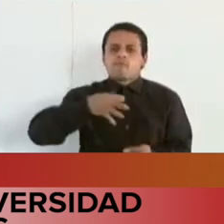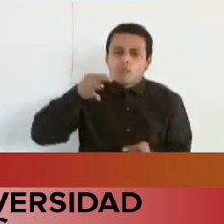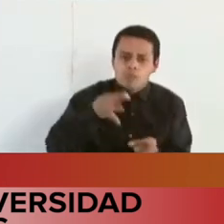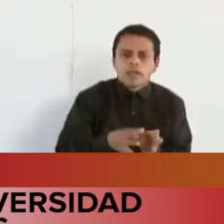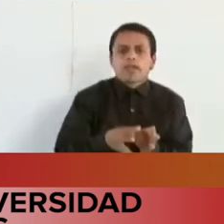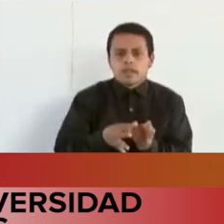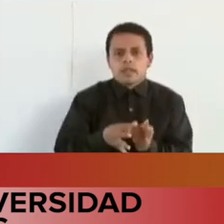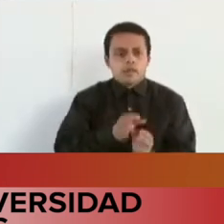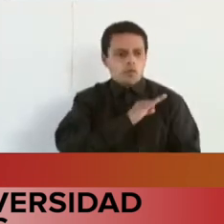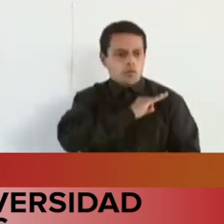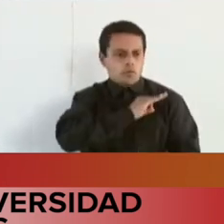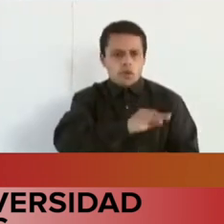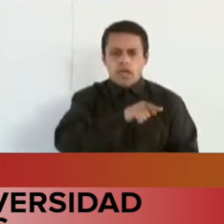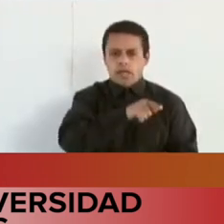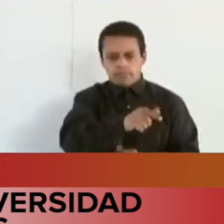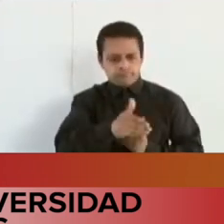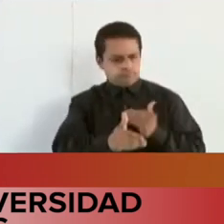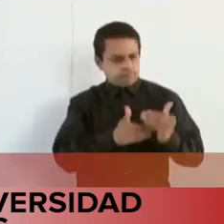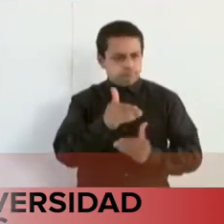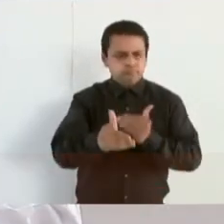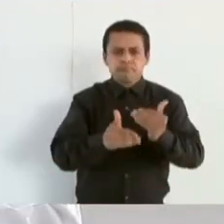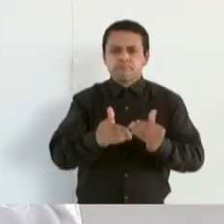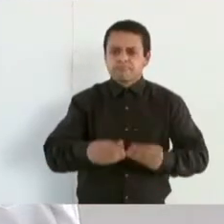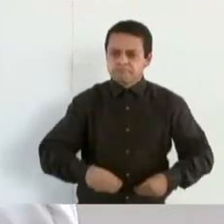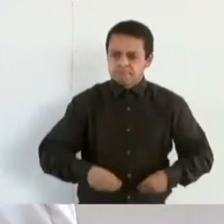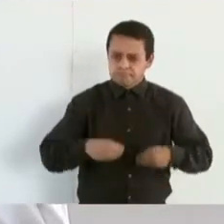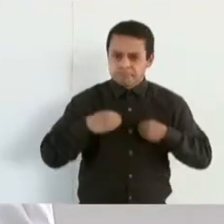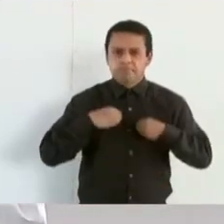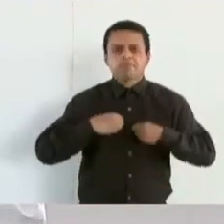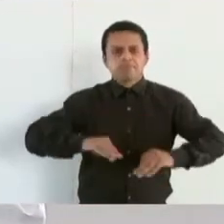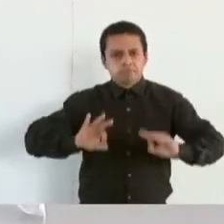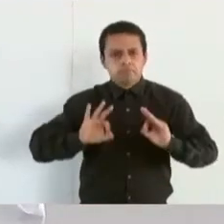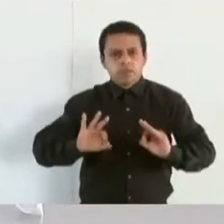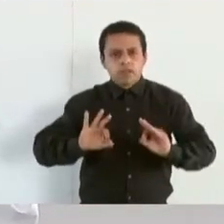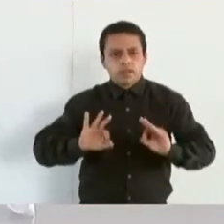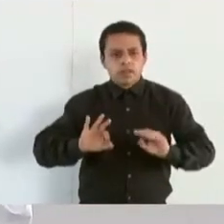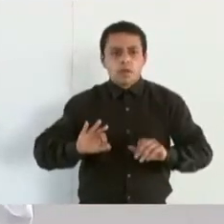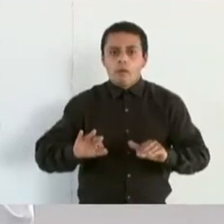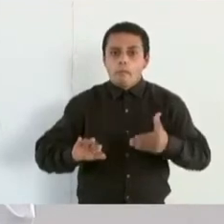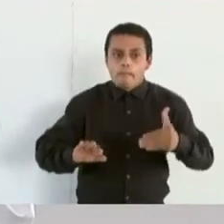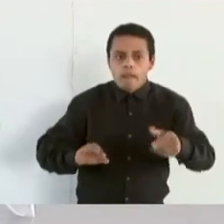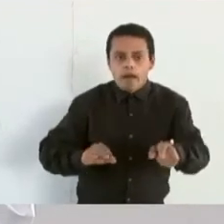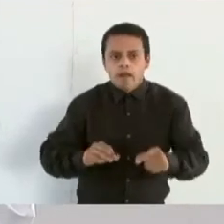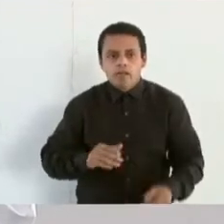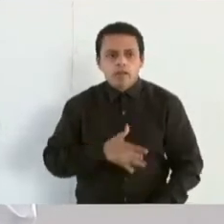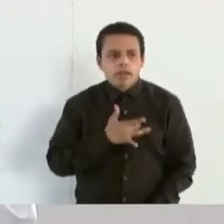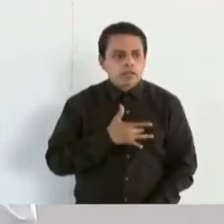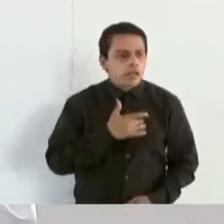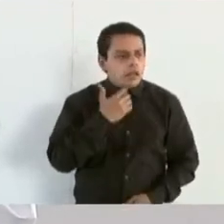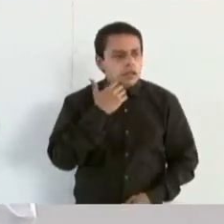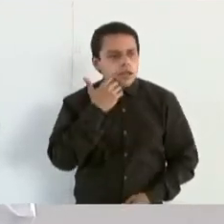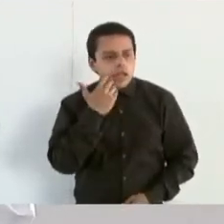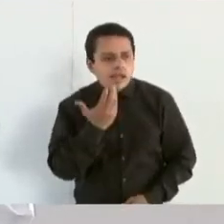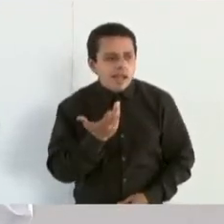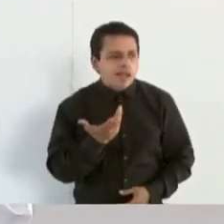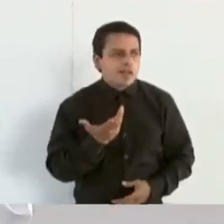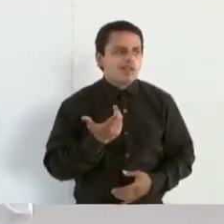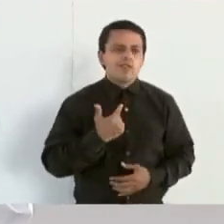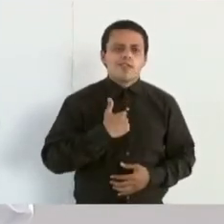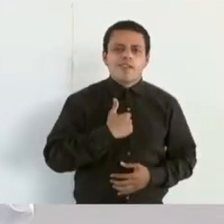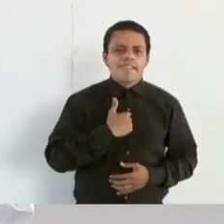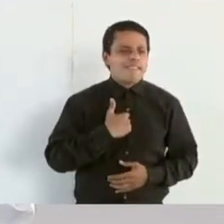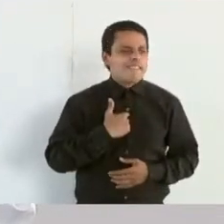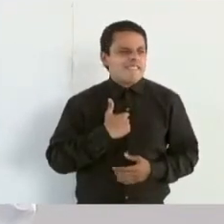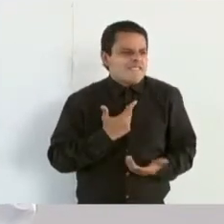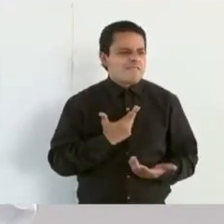adelante y que no caigan en la tentación de tomar el camino de